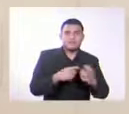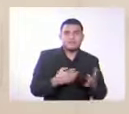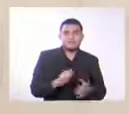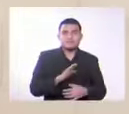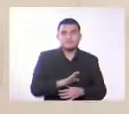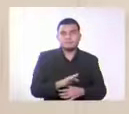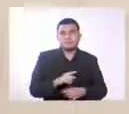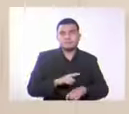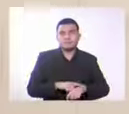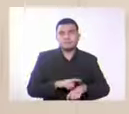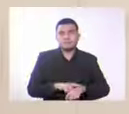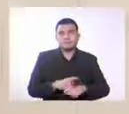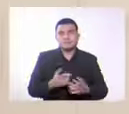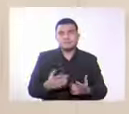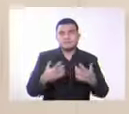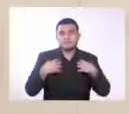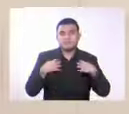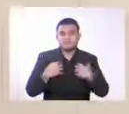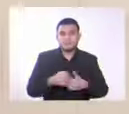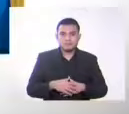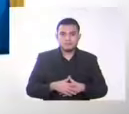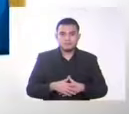de vida.